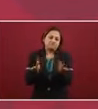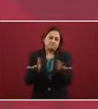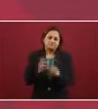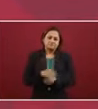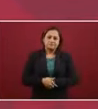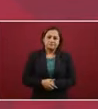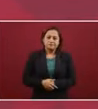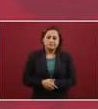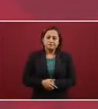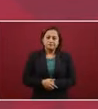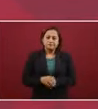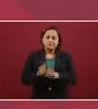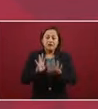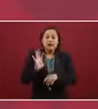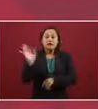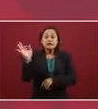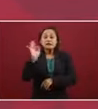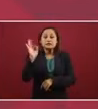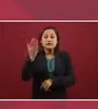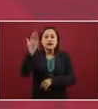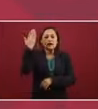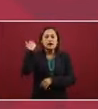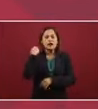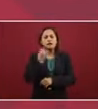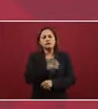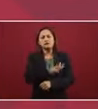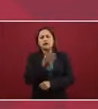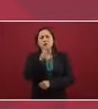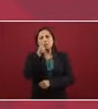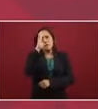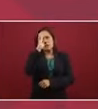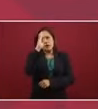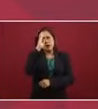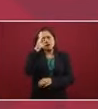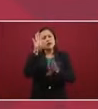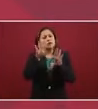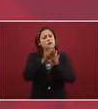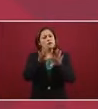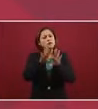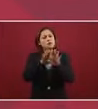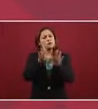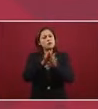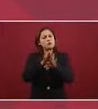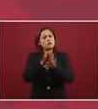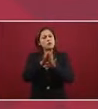pensó que se podía resolver el problema solo con el uso de la fuerza.